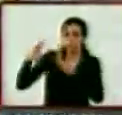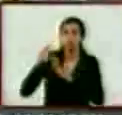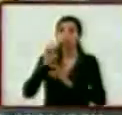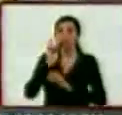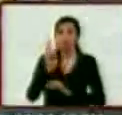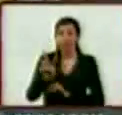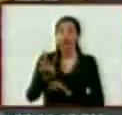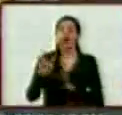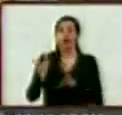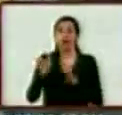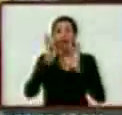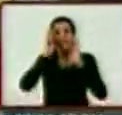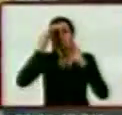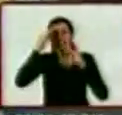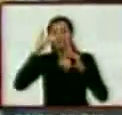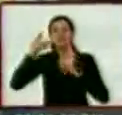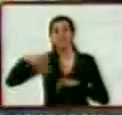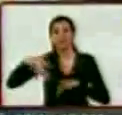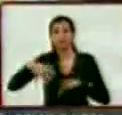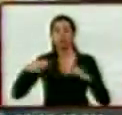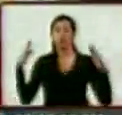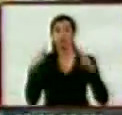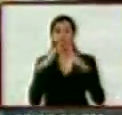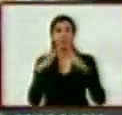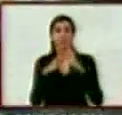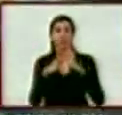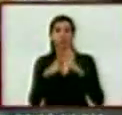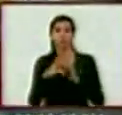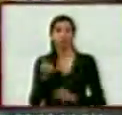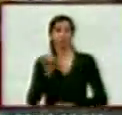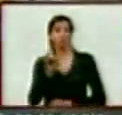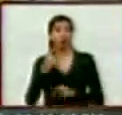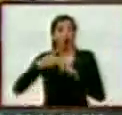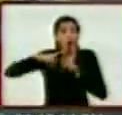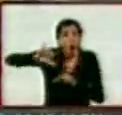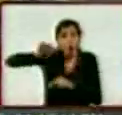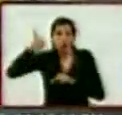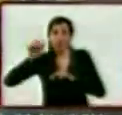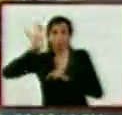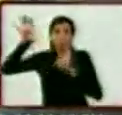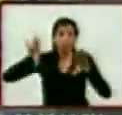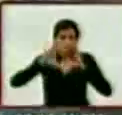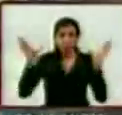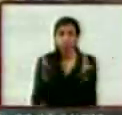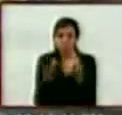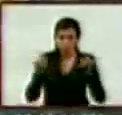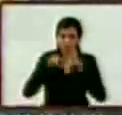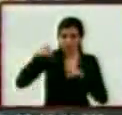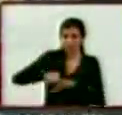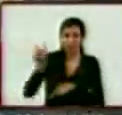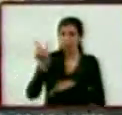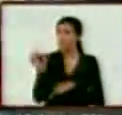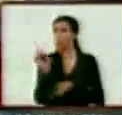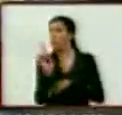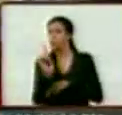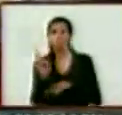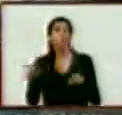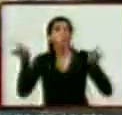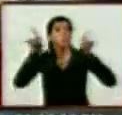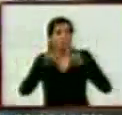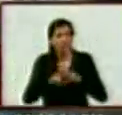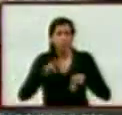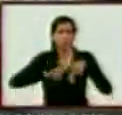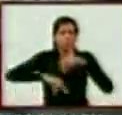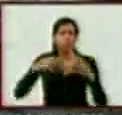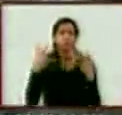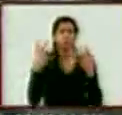para atender el derecho a la vivienda de nuestro pueblo no ocurren en ninguna otra parte del planeta. En ninguna otra parte se está construyendo tantas viviendas